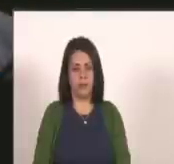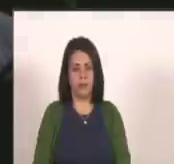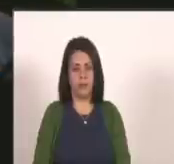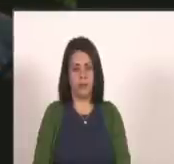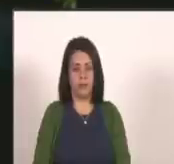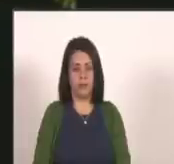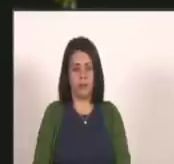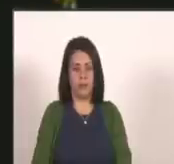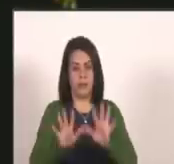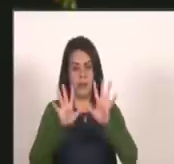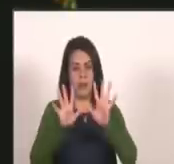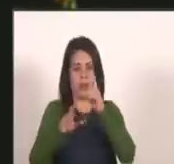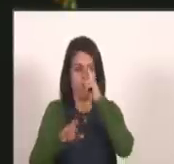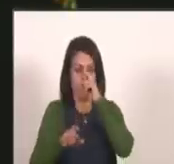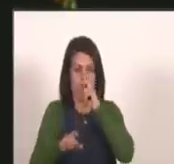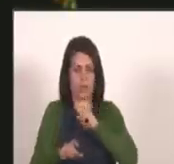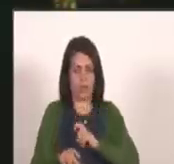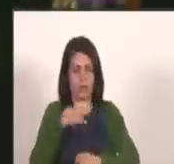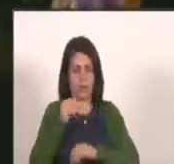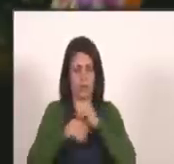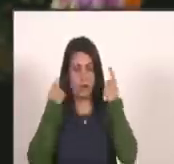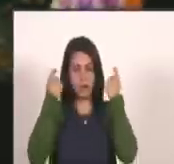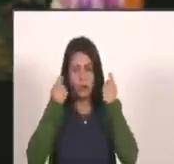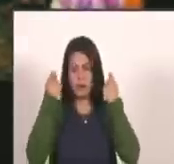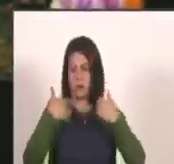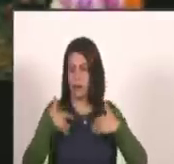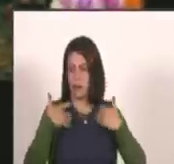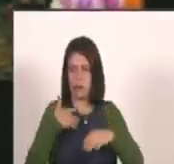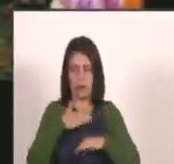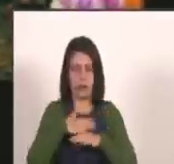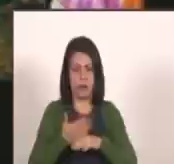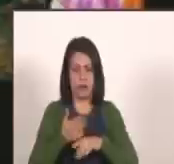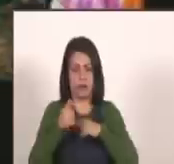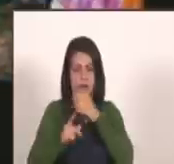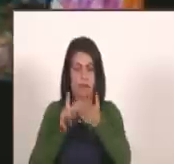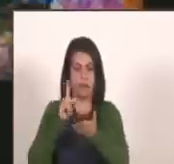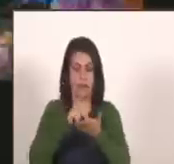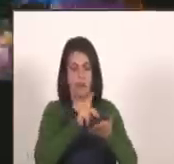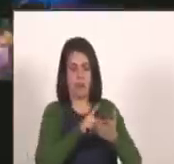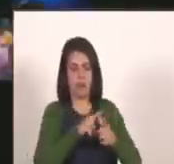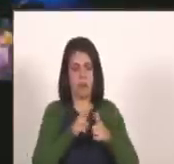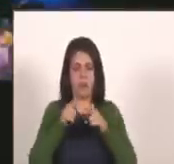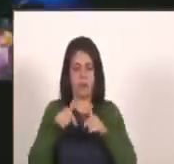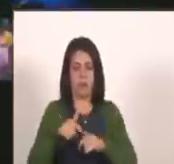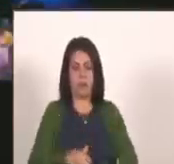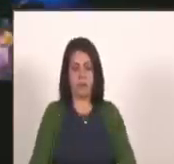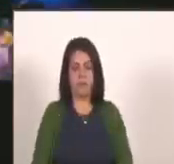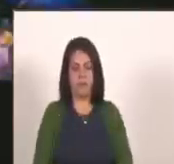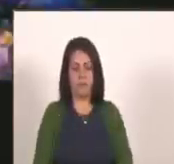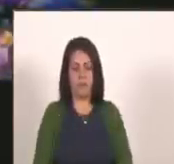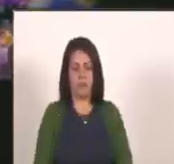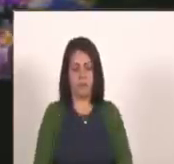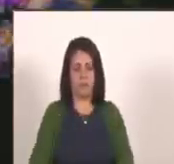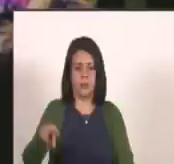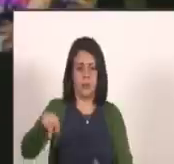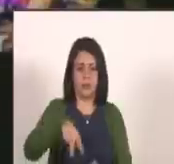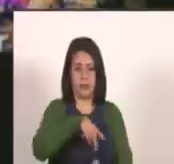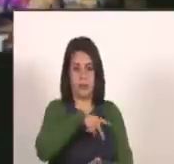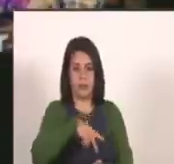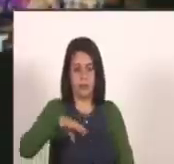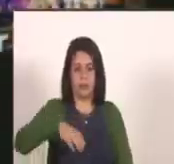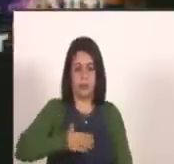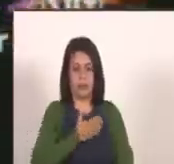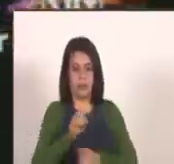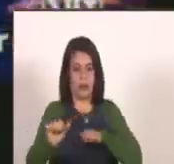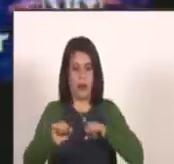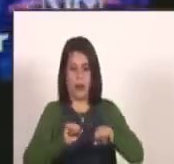Son ya 10 años que celebramos con alegría, satisfacción y compromiso. Bailar,